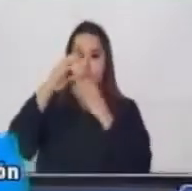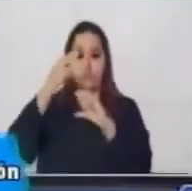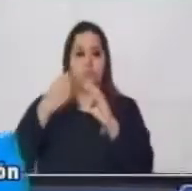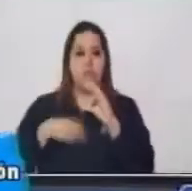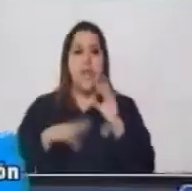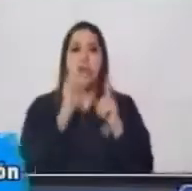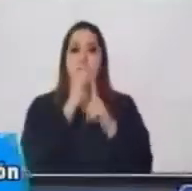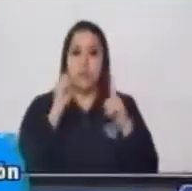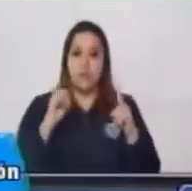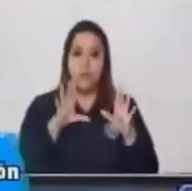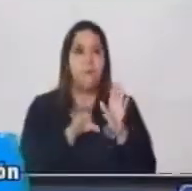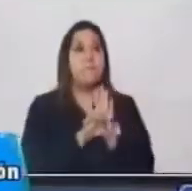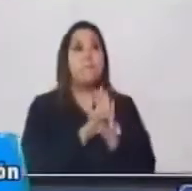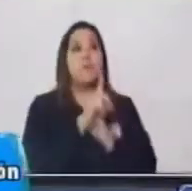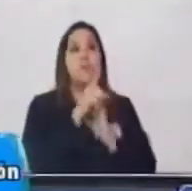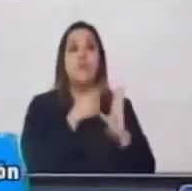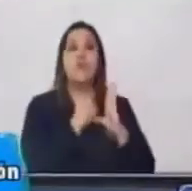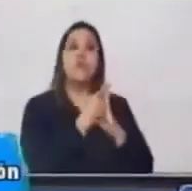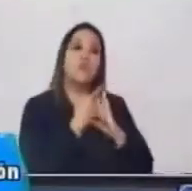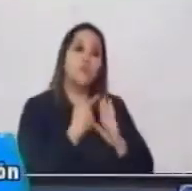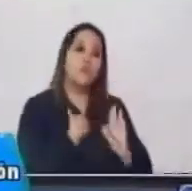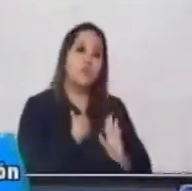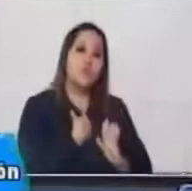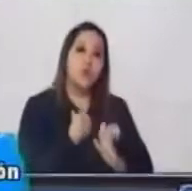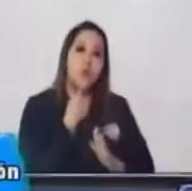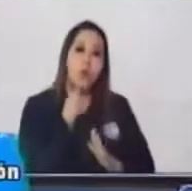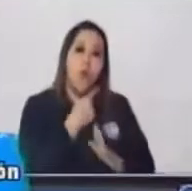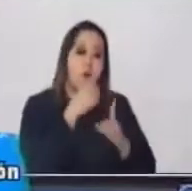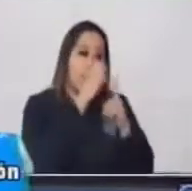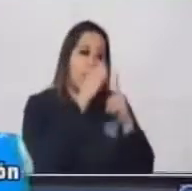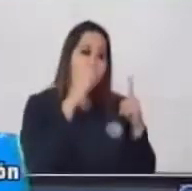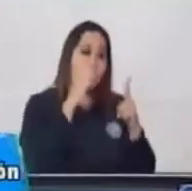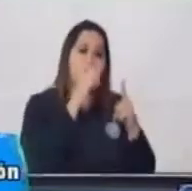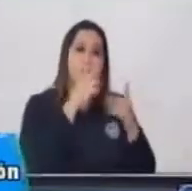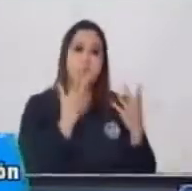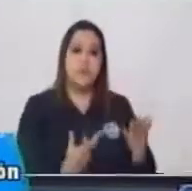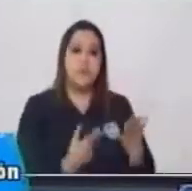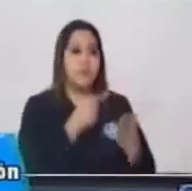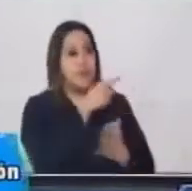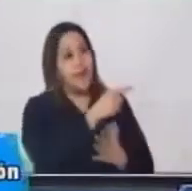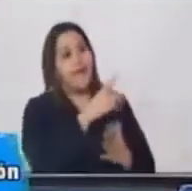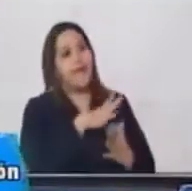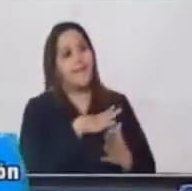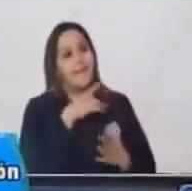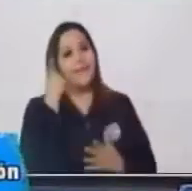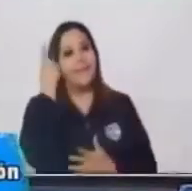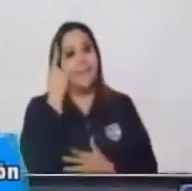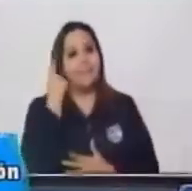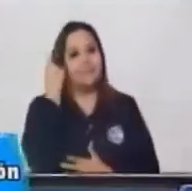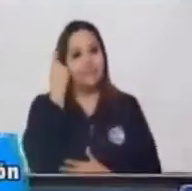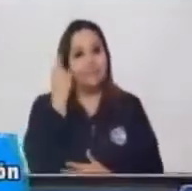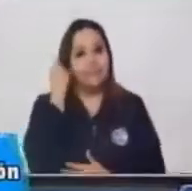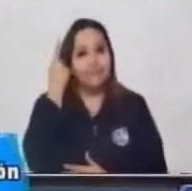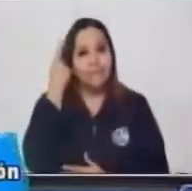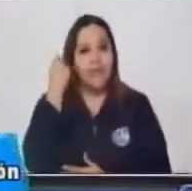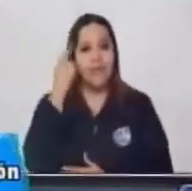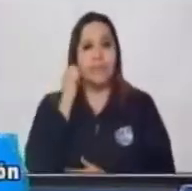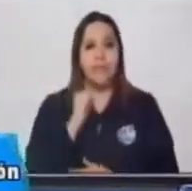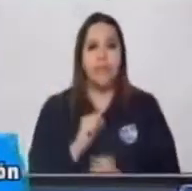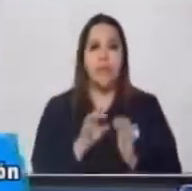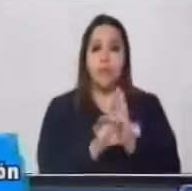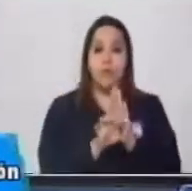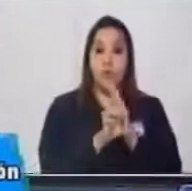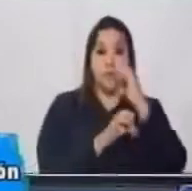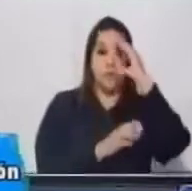las lees, cuando lo haces de forma oral, se escuchan bien, tienen un sentido. Puede estar un párrafo, pero tú te vas a